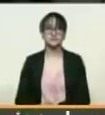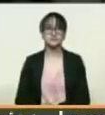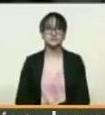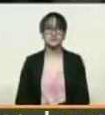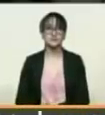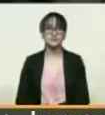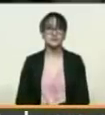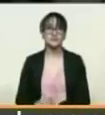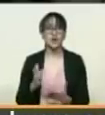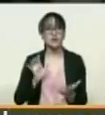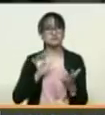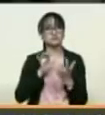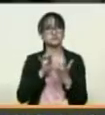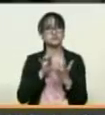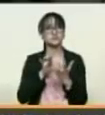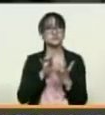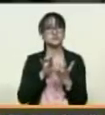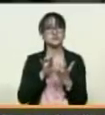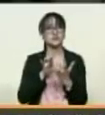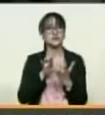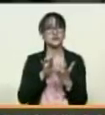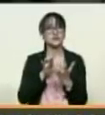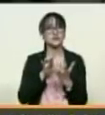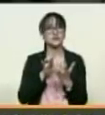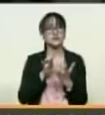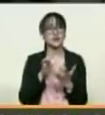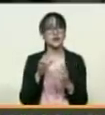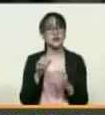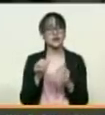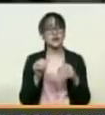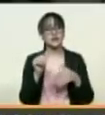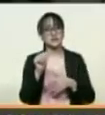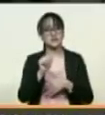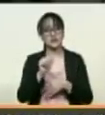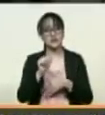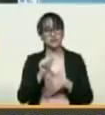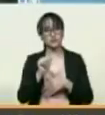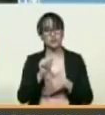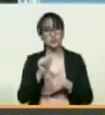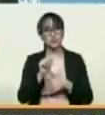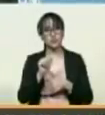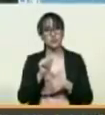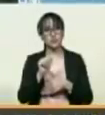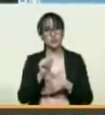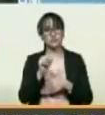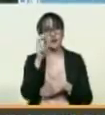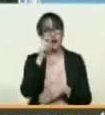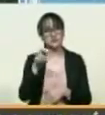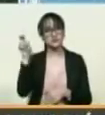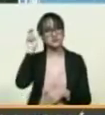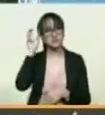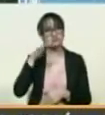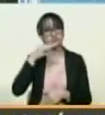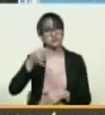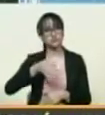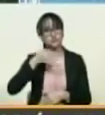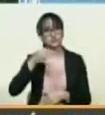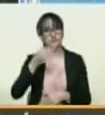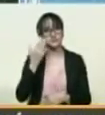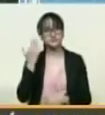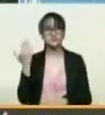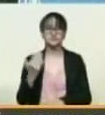hora de la tarde nos enlazamos con nuestra señal del canal Hermano Telesur, donde declara el canciller Jorge Arreaza. Veamos.